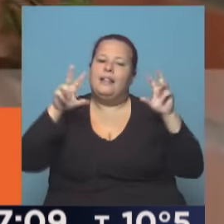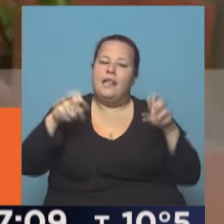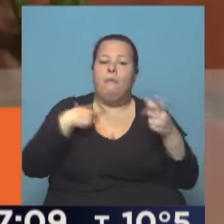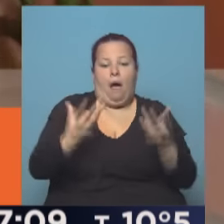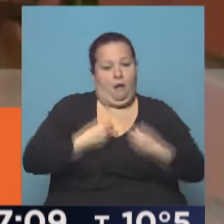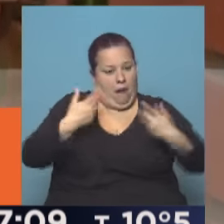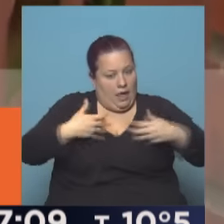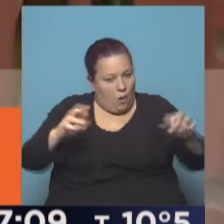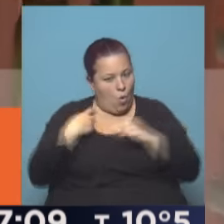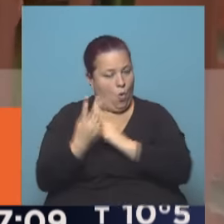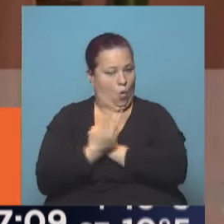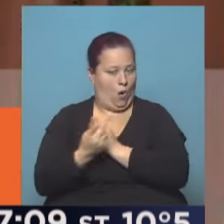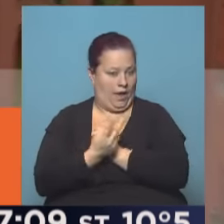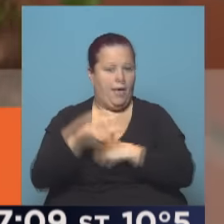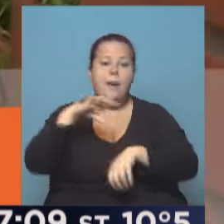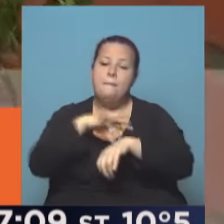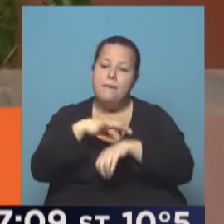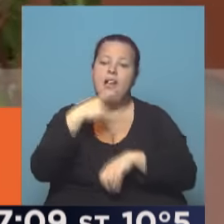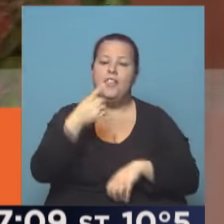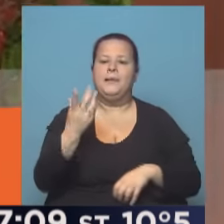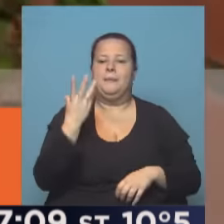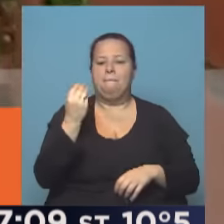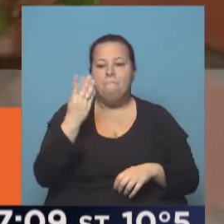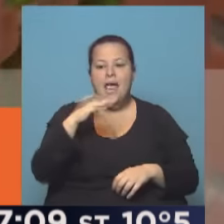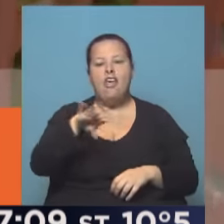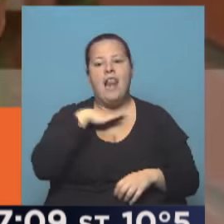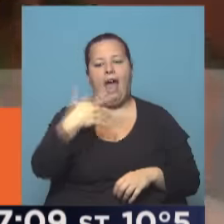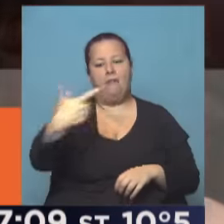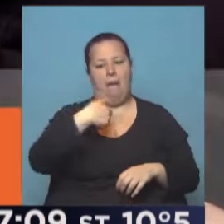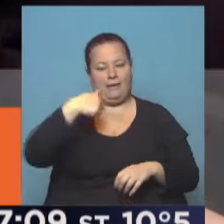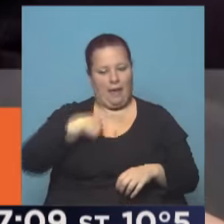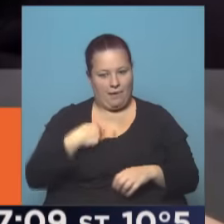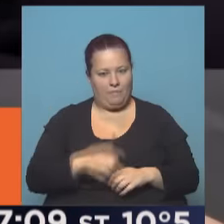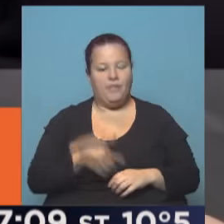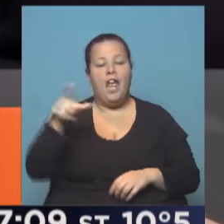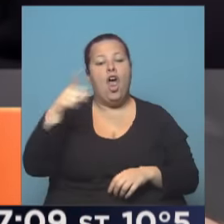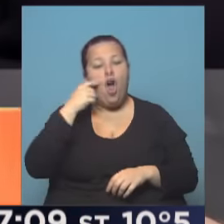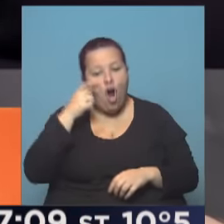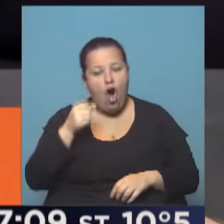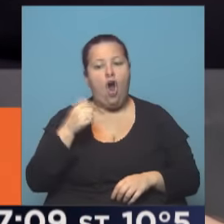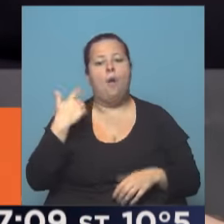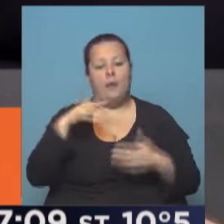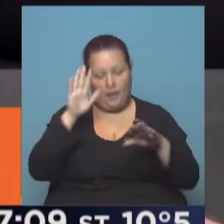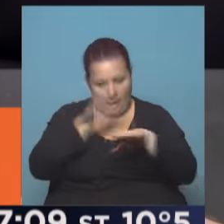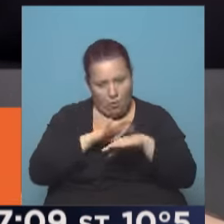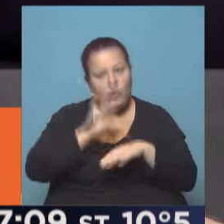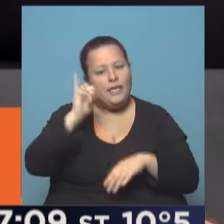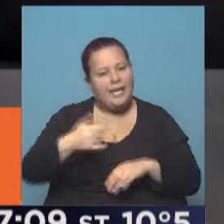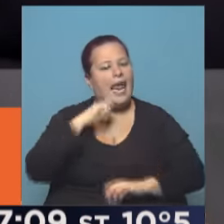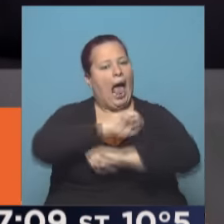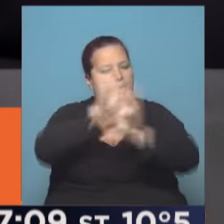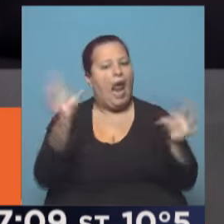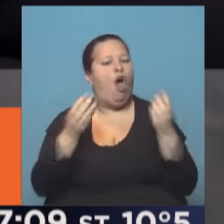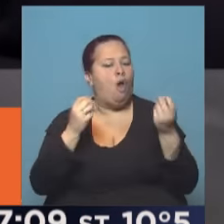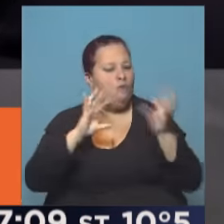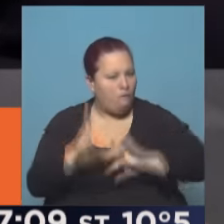legítima defensa el médico dijo que tuvo miedo que el delincuente lo mate Villar está comprometido con la causa quiere aclarar lo que